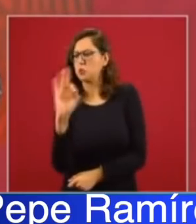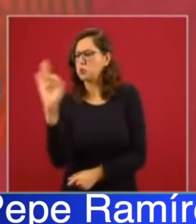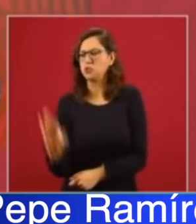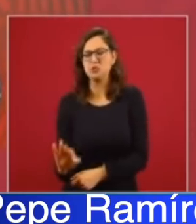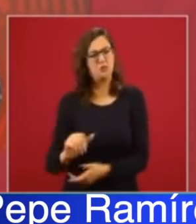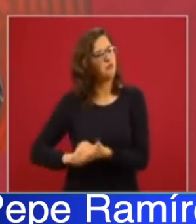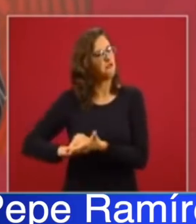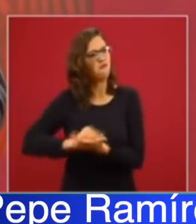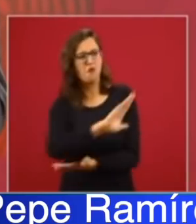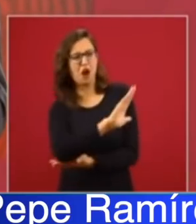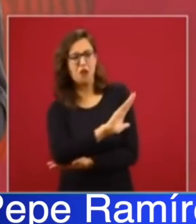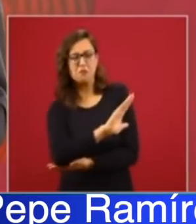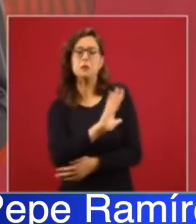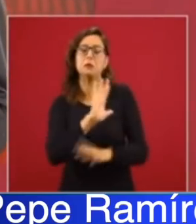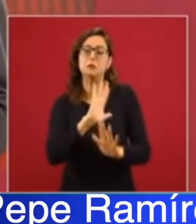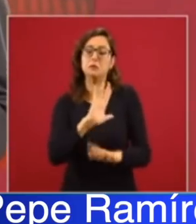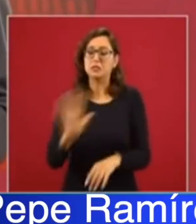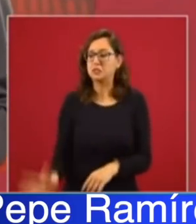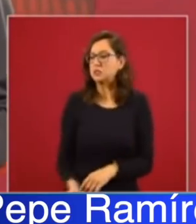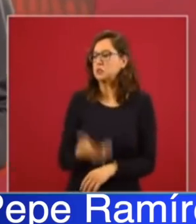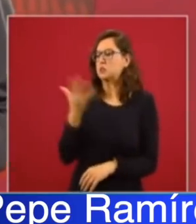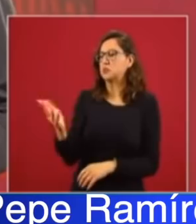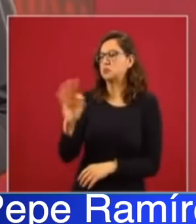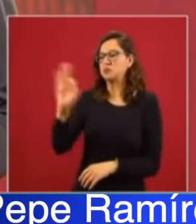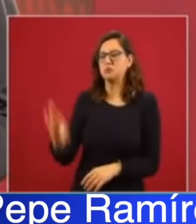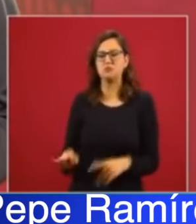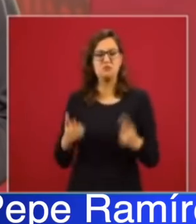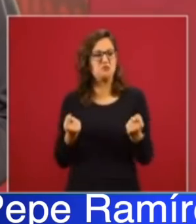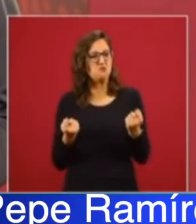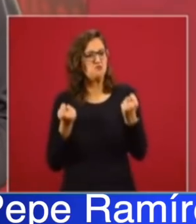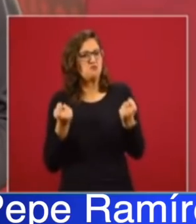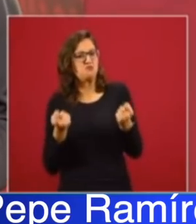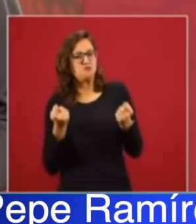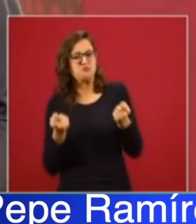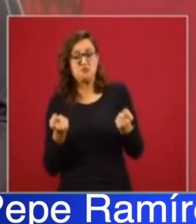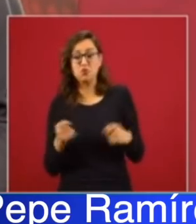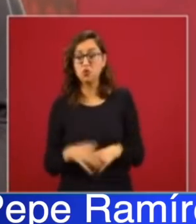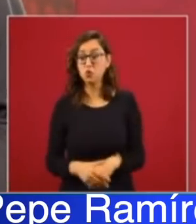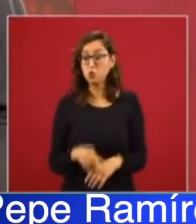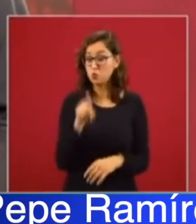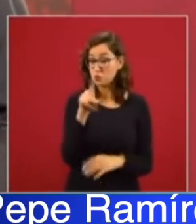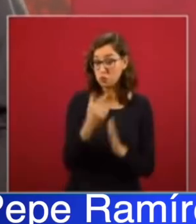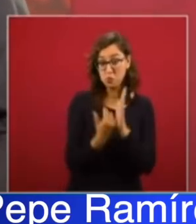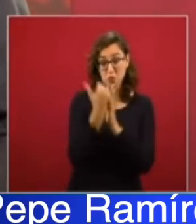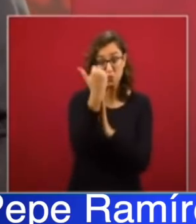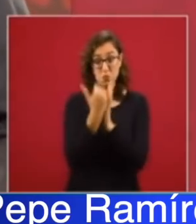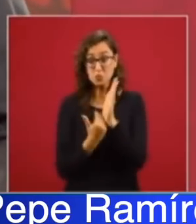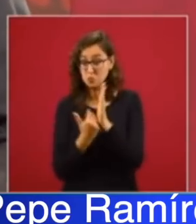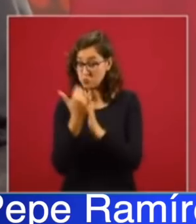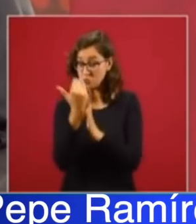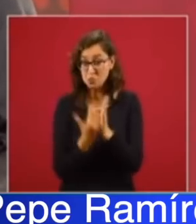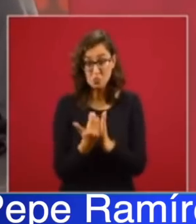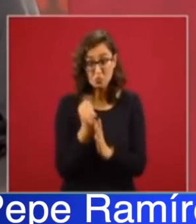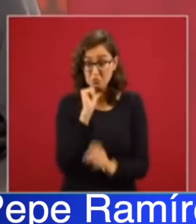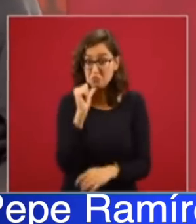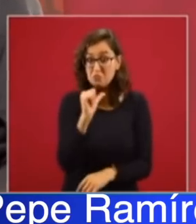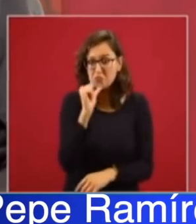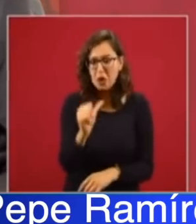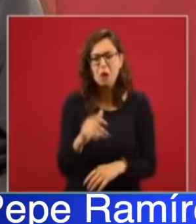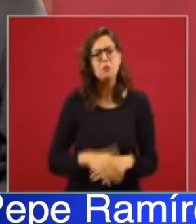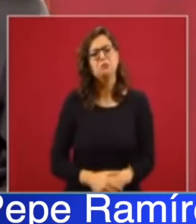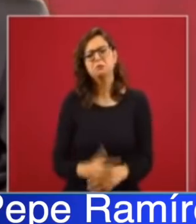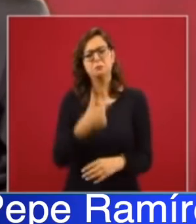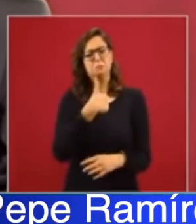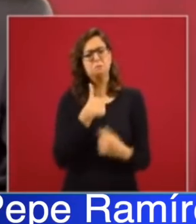y 5 que le da igual. ¿No ha bajado o subido su aprobación? Me he mantenido. Hay